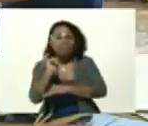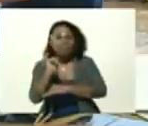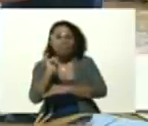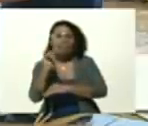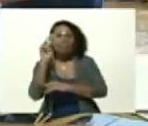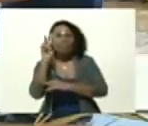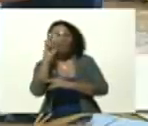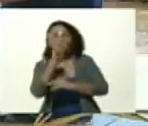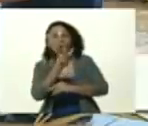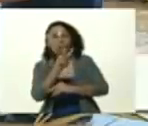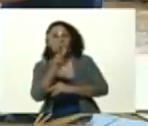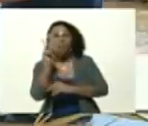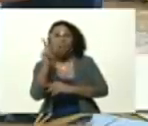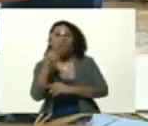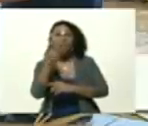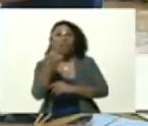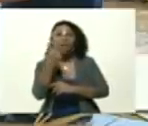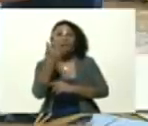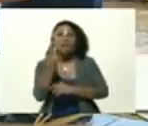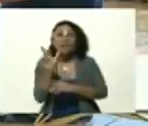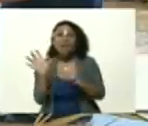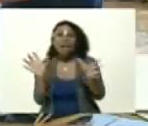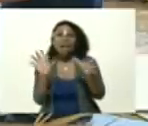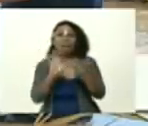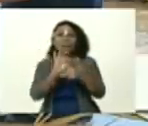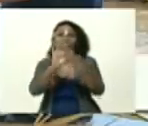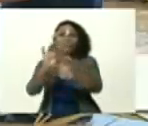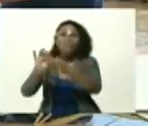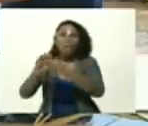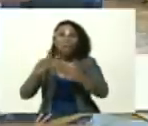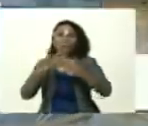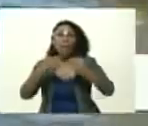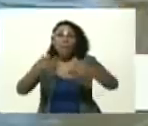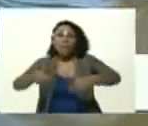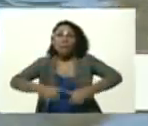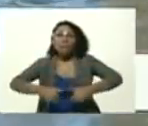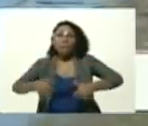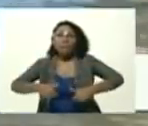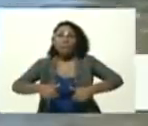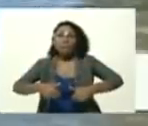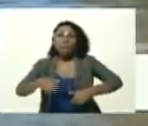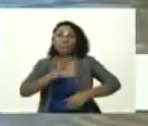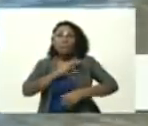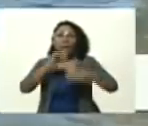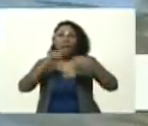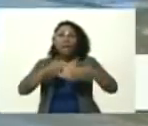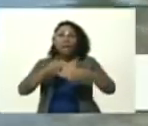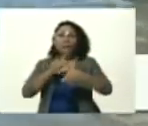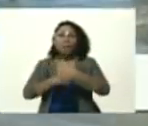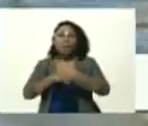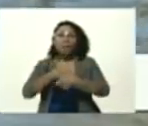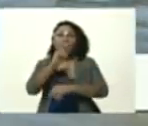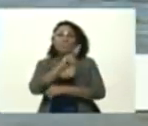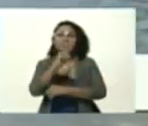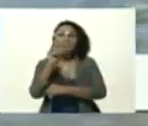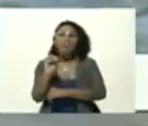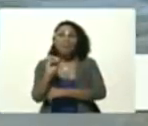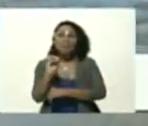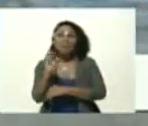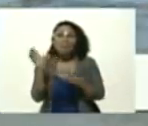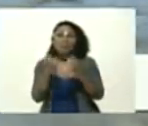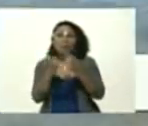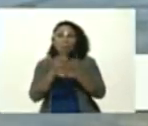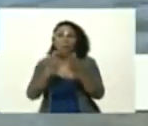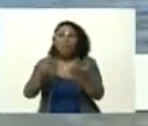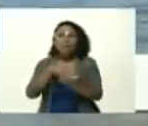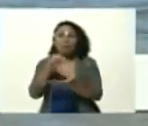veamos, presidente, ¿no? Lo que usted dice, la articulación de todos los esfuerzos, ¿no? Tenemos en este momento 20 entes nacionales